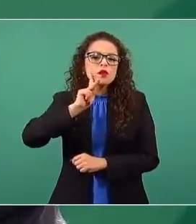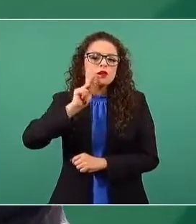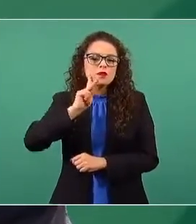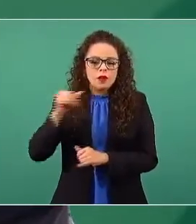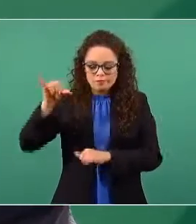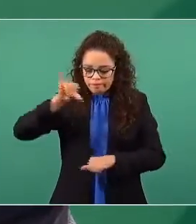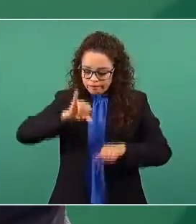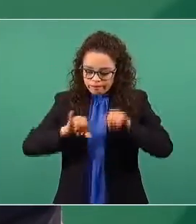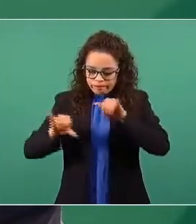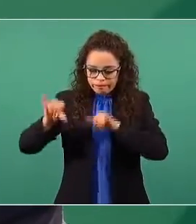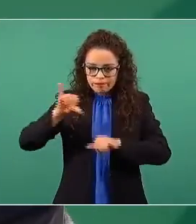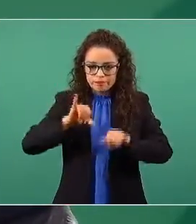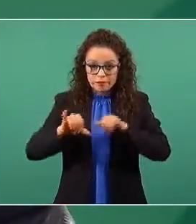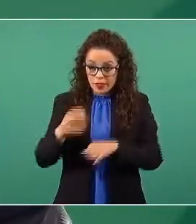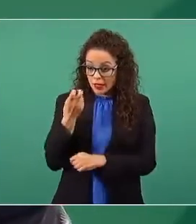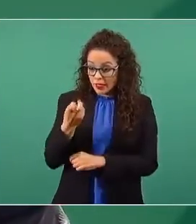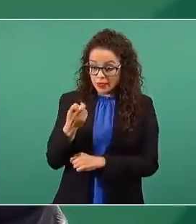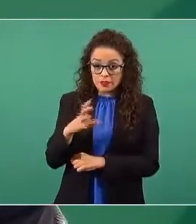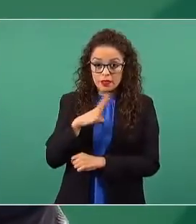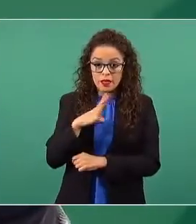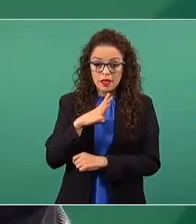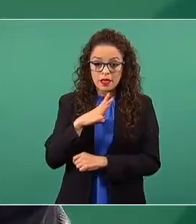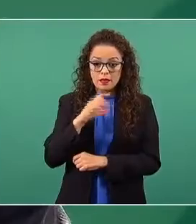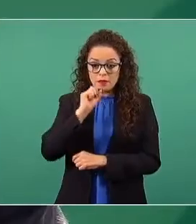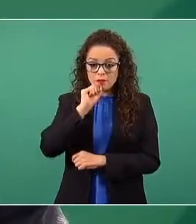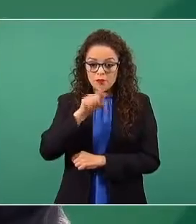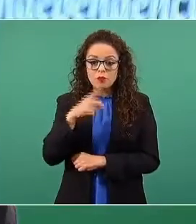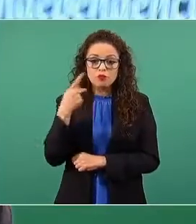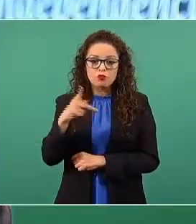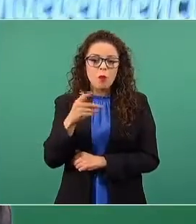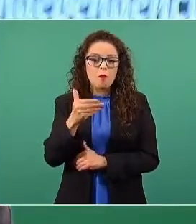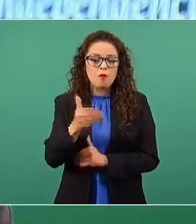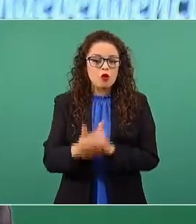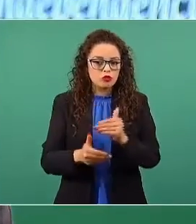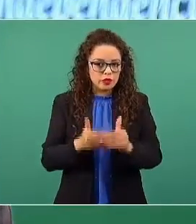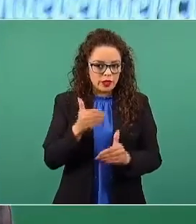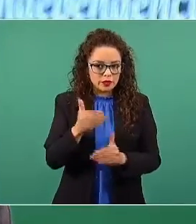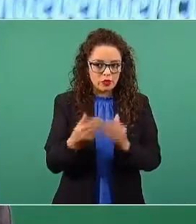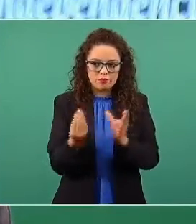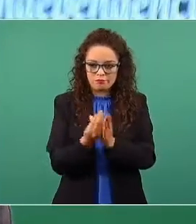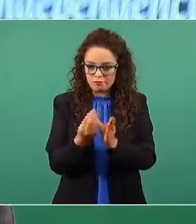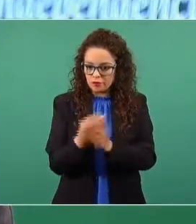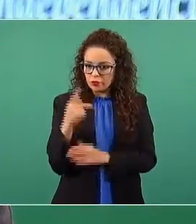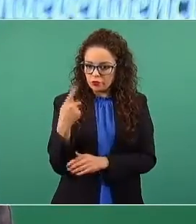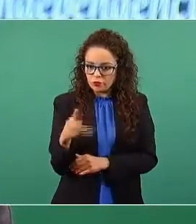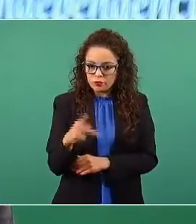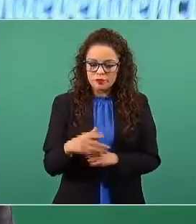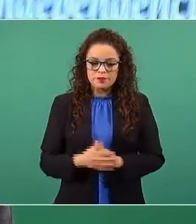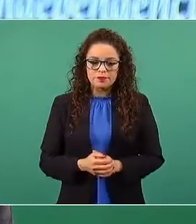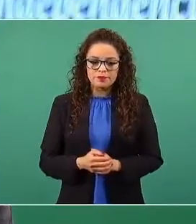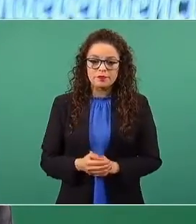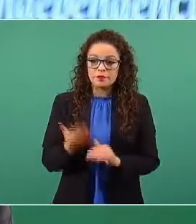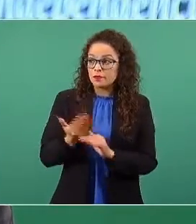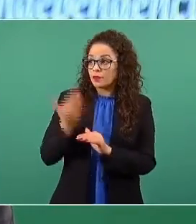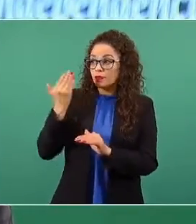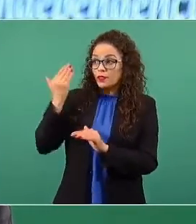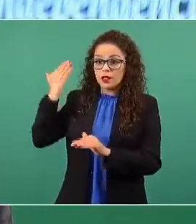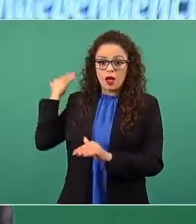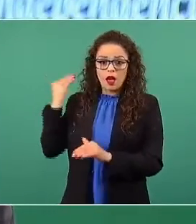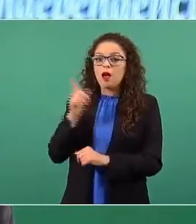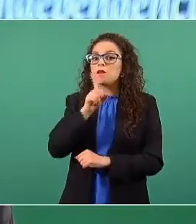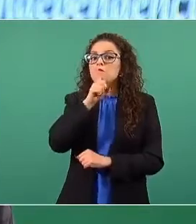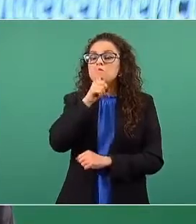clínicos tenían también su propio proceso. En administraciones previas era discrecional, nadie